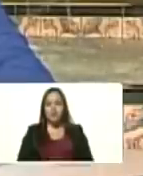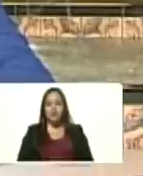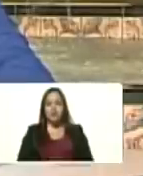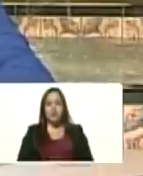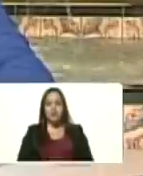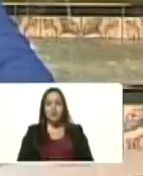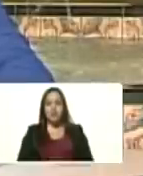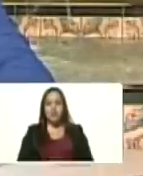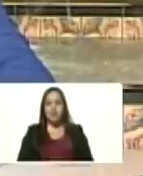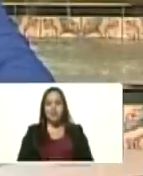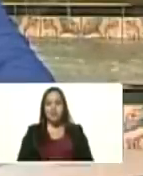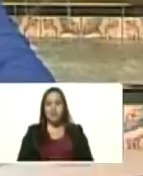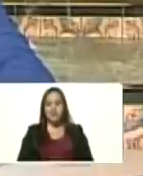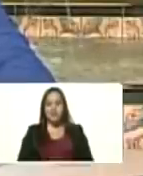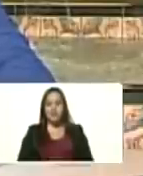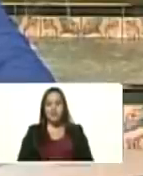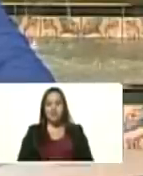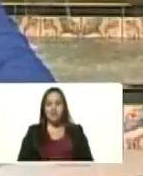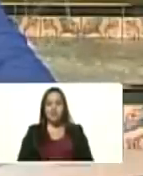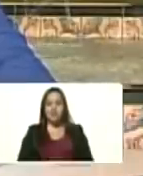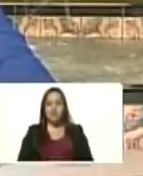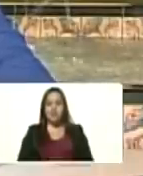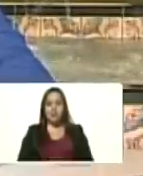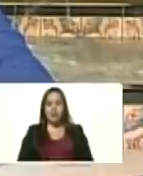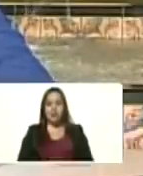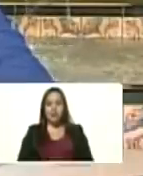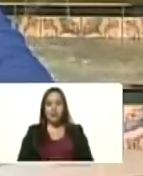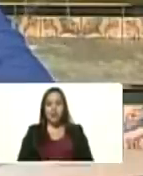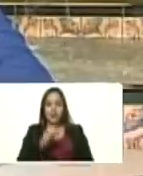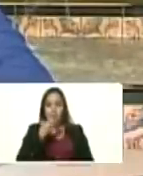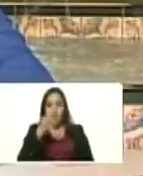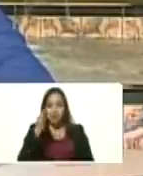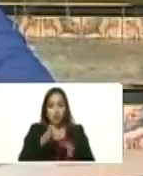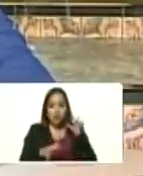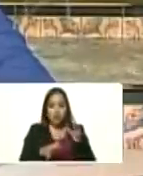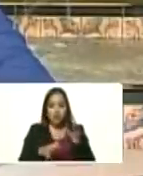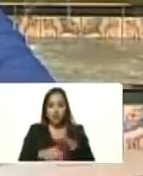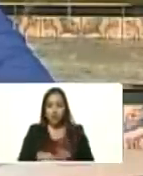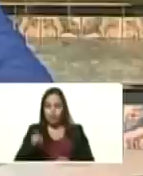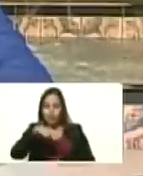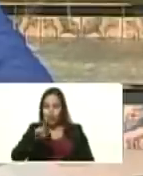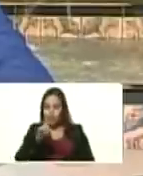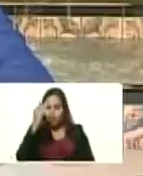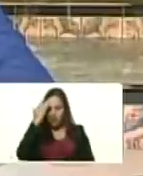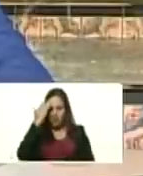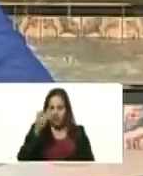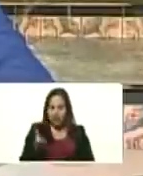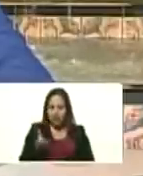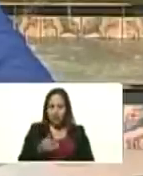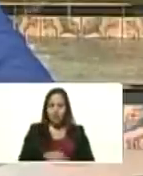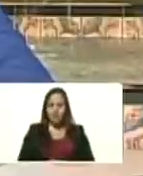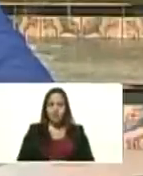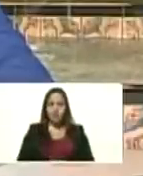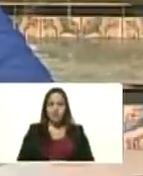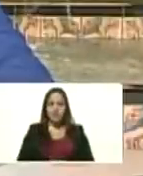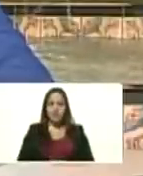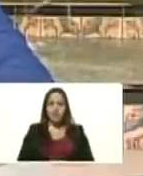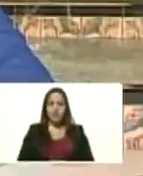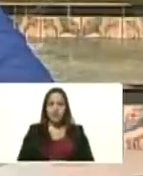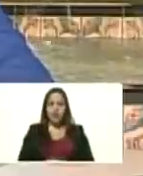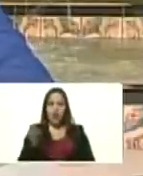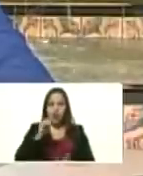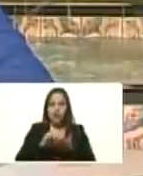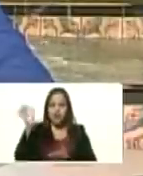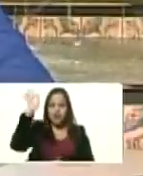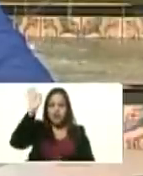y la gente se asusta pero una señal de buena suerte no sabía en eso mire bien el cigarro me toca el